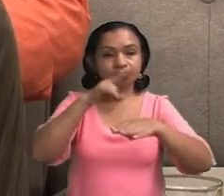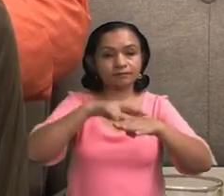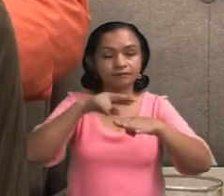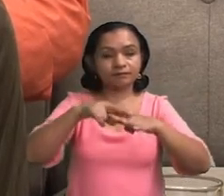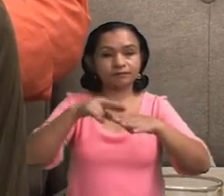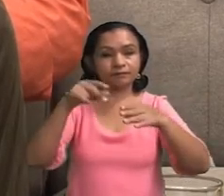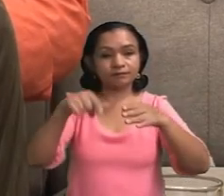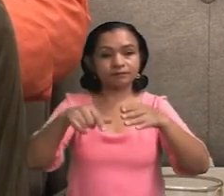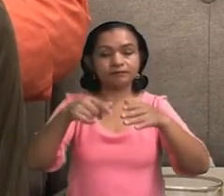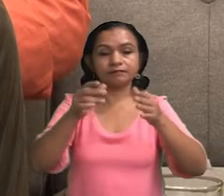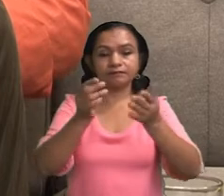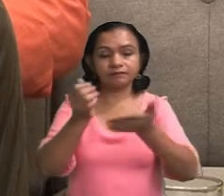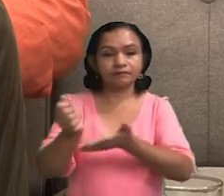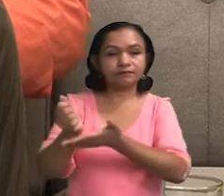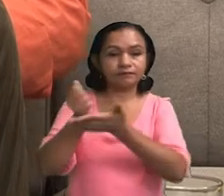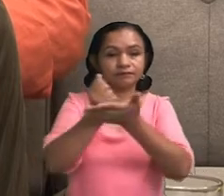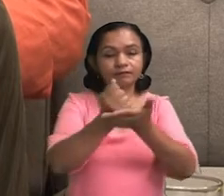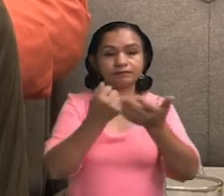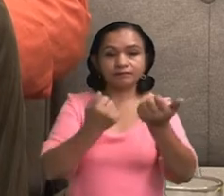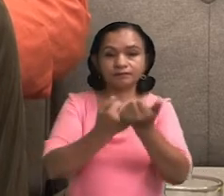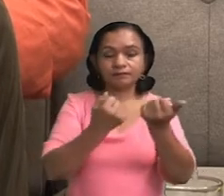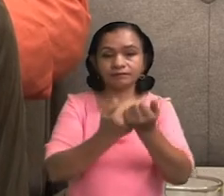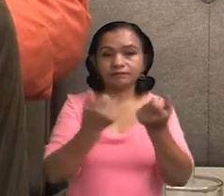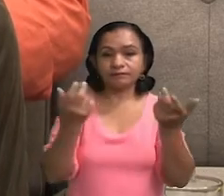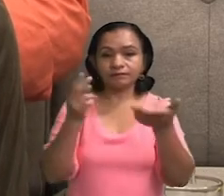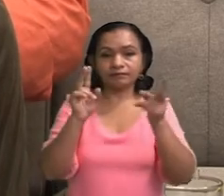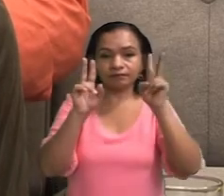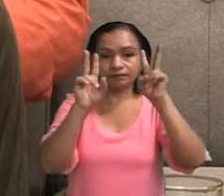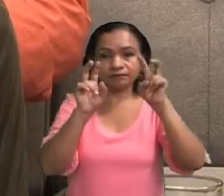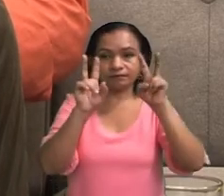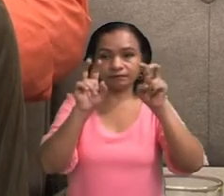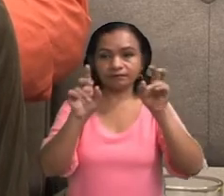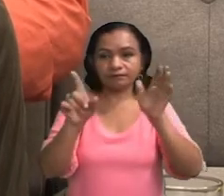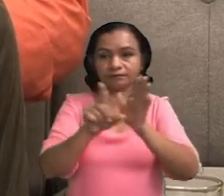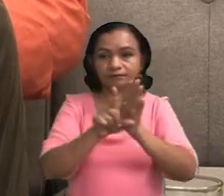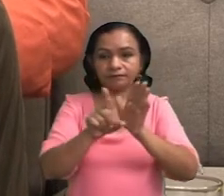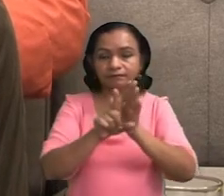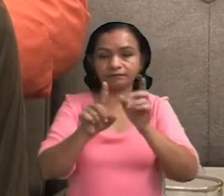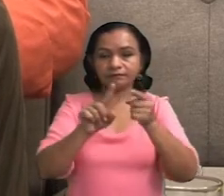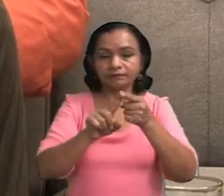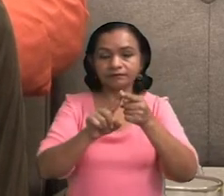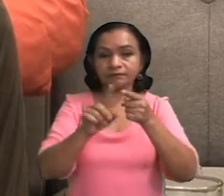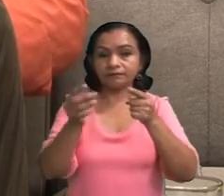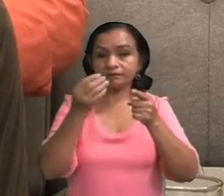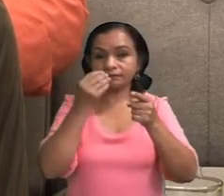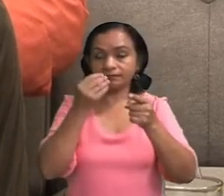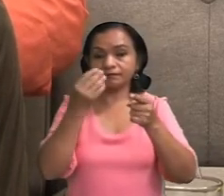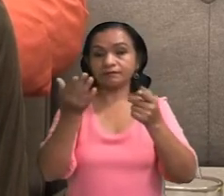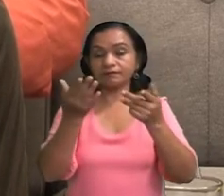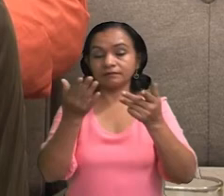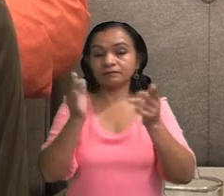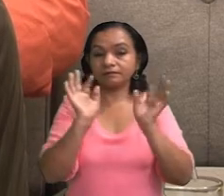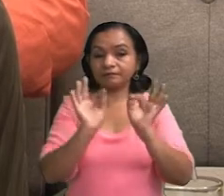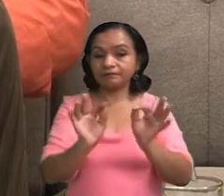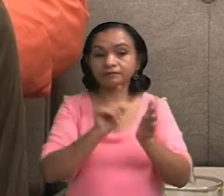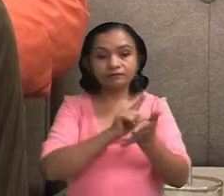este matadero le sirven, como son las normas que tienen que ver con la calidad, con la